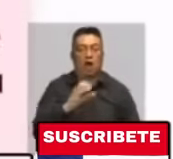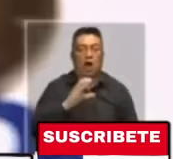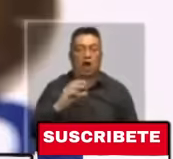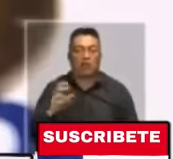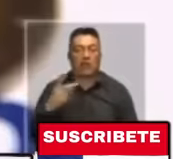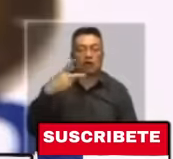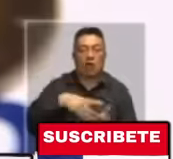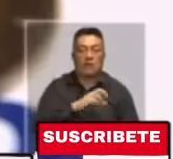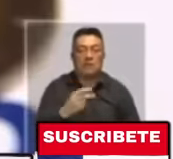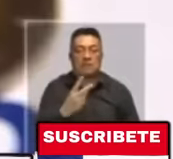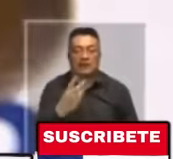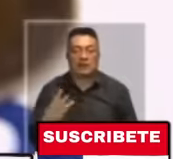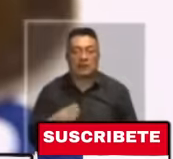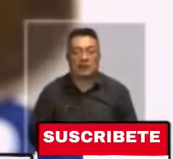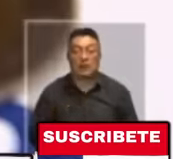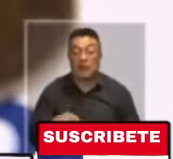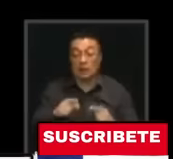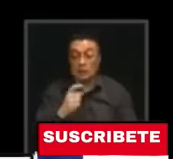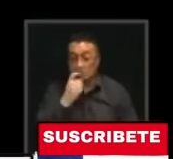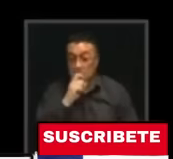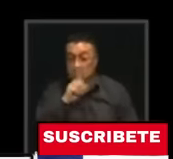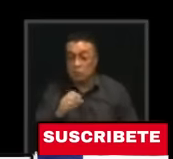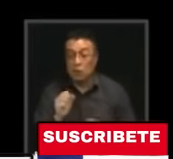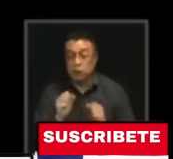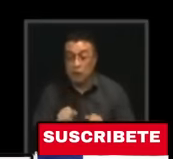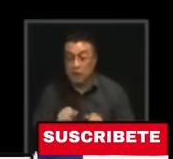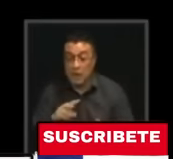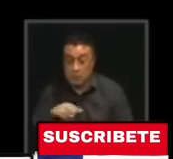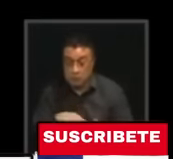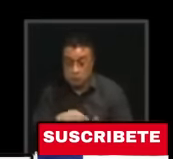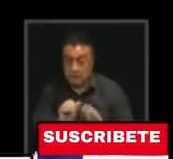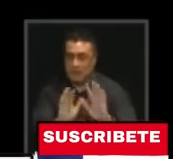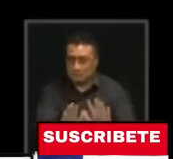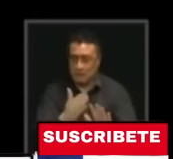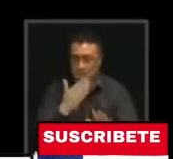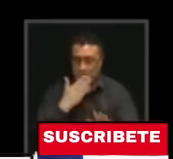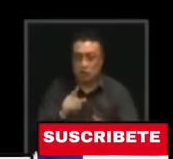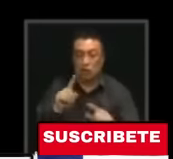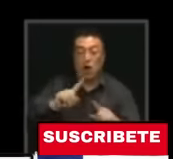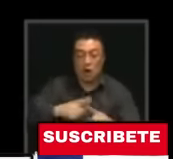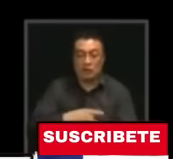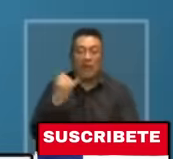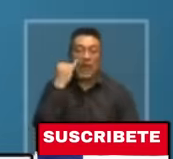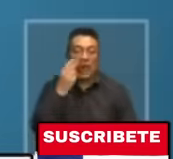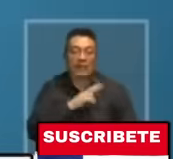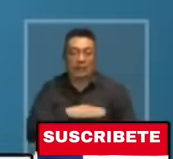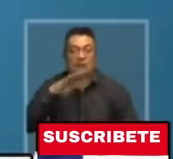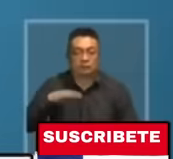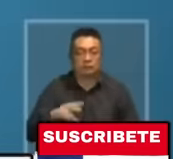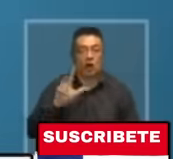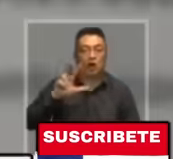2023 volviendo a la pregunta si puede esperar hágalo el Instituto emisor volvió a bajar la tasa ahora está en